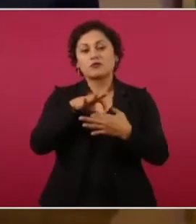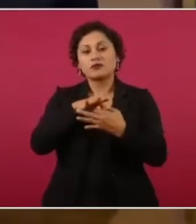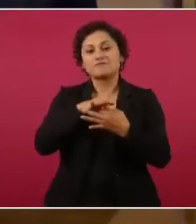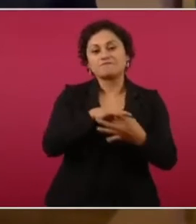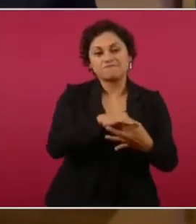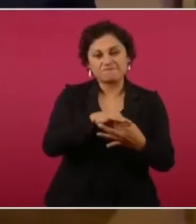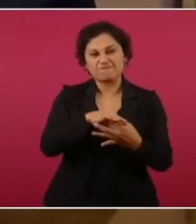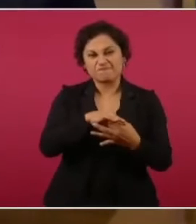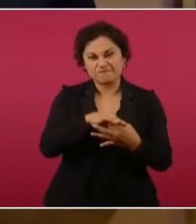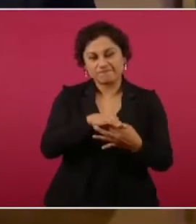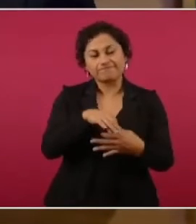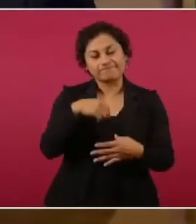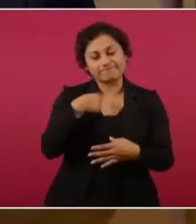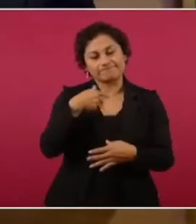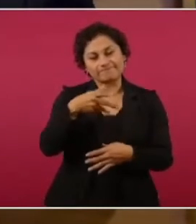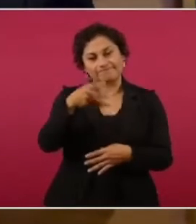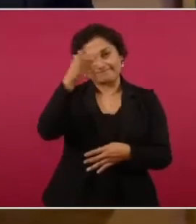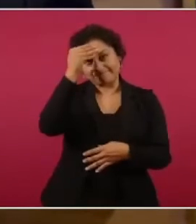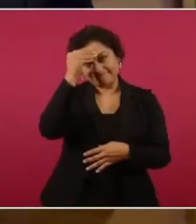Sí.